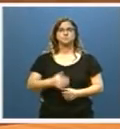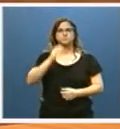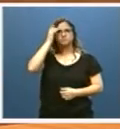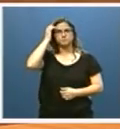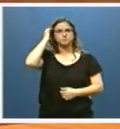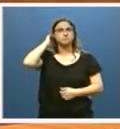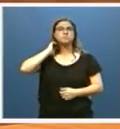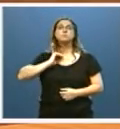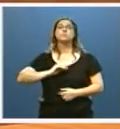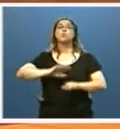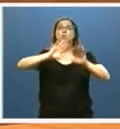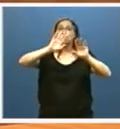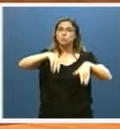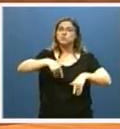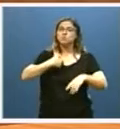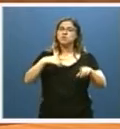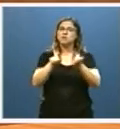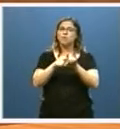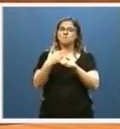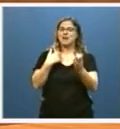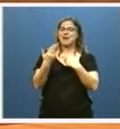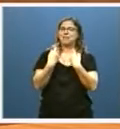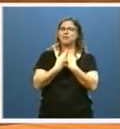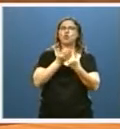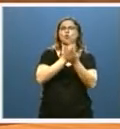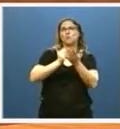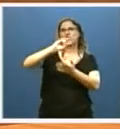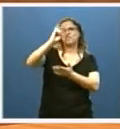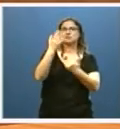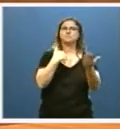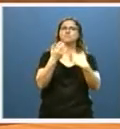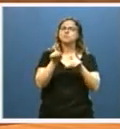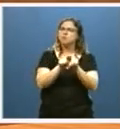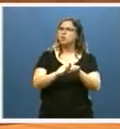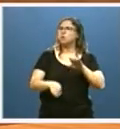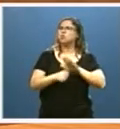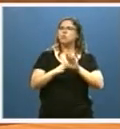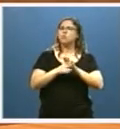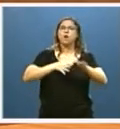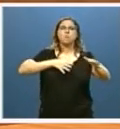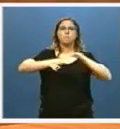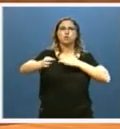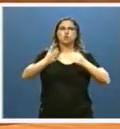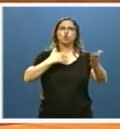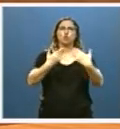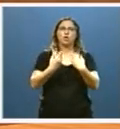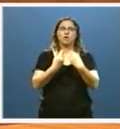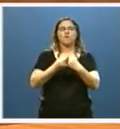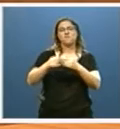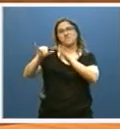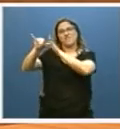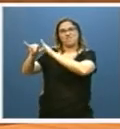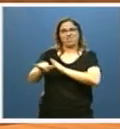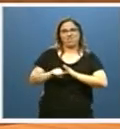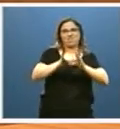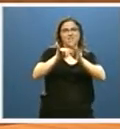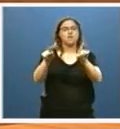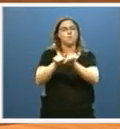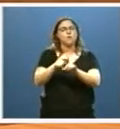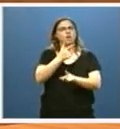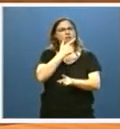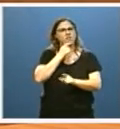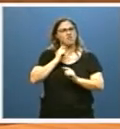finalmente y en cuanto a nuestras relaciones con otras comunidades mantenemos protocolos de colaboración con las vecinas que favorecen